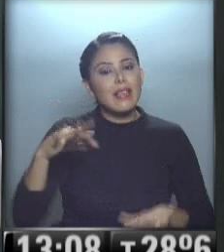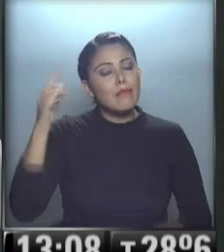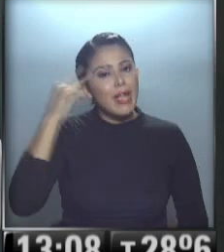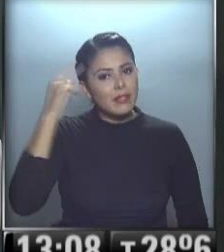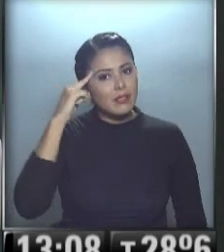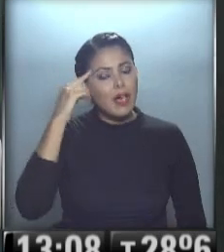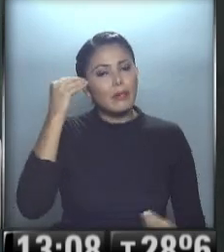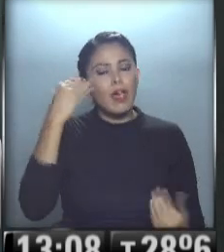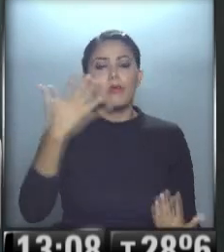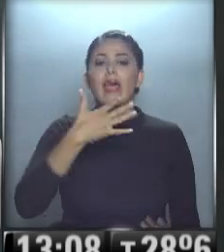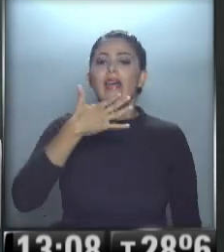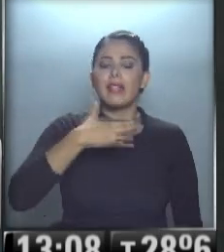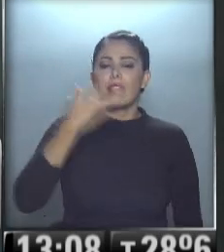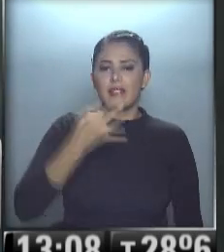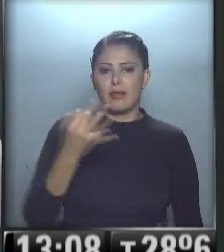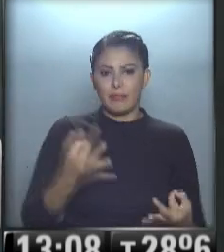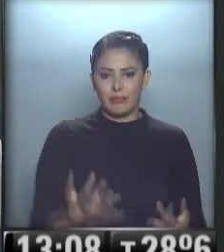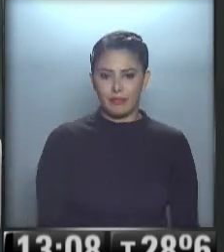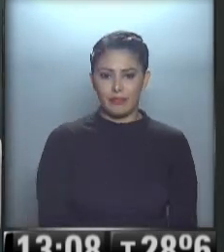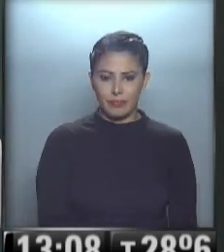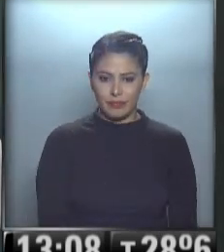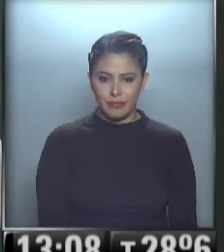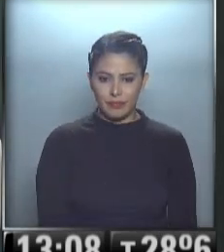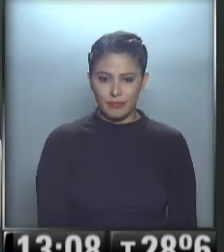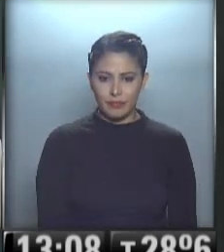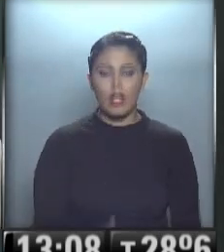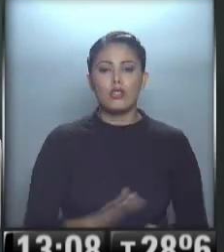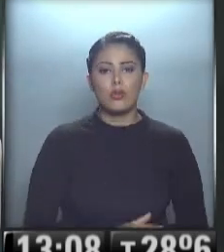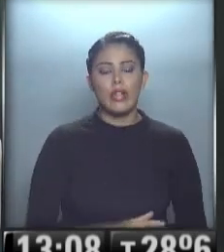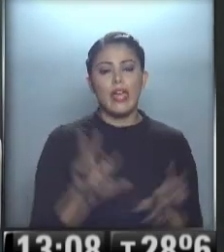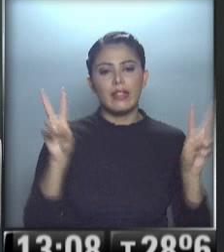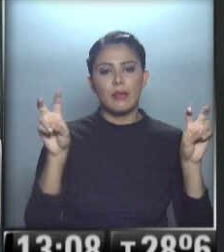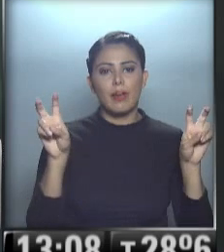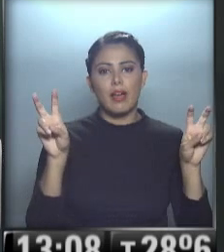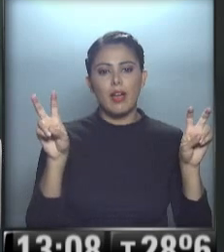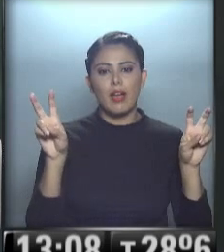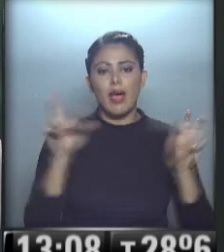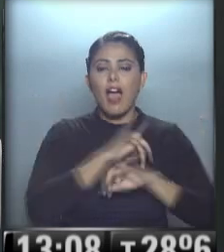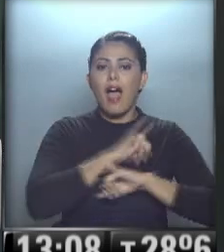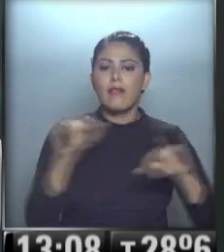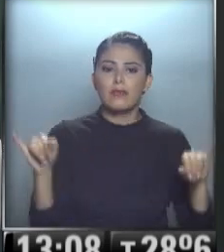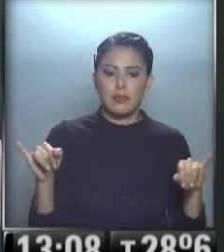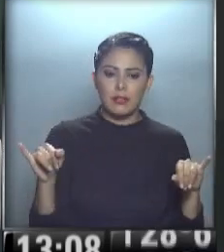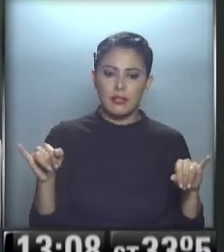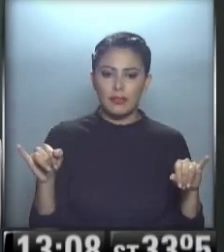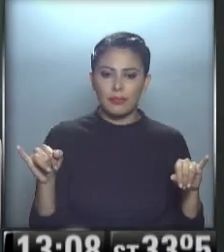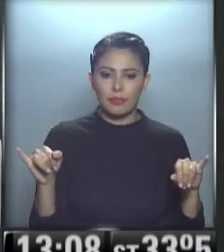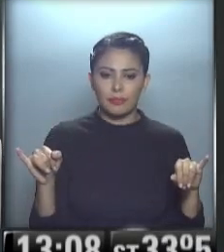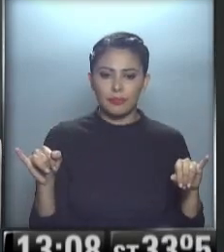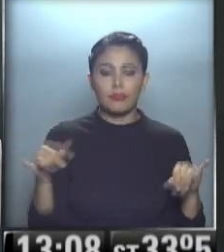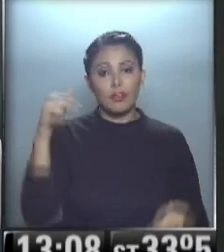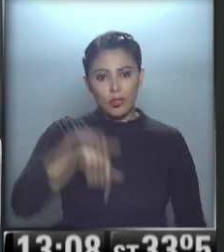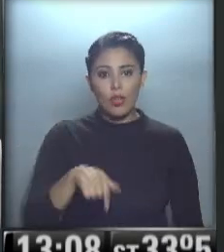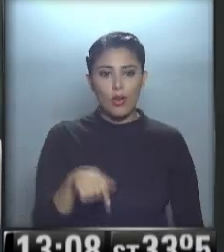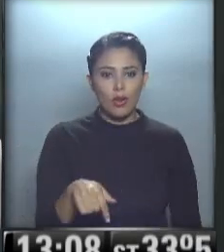imaginarlo para tomar la decisión correcta con respecto al tema de del anuncio del día eh de